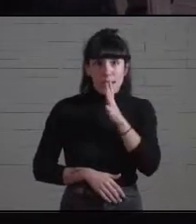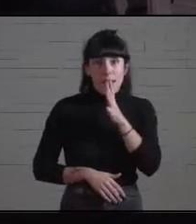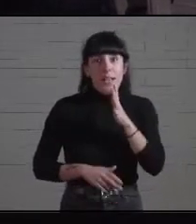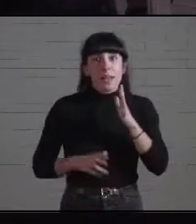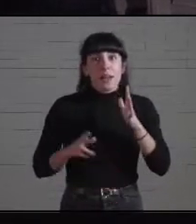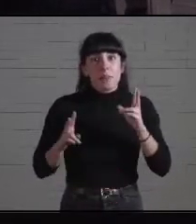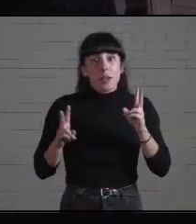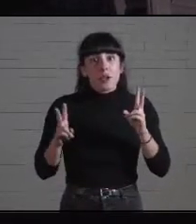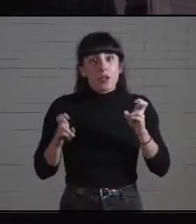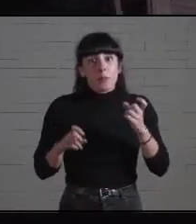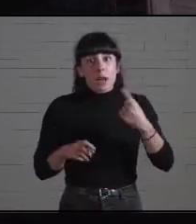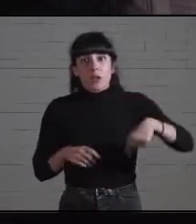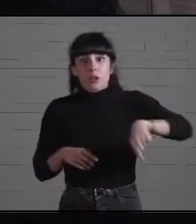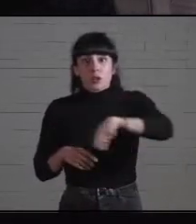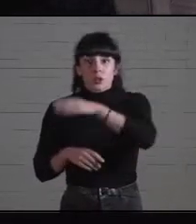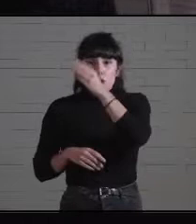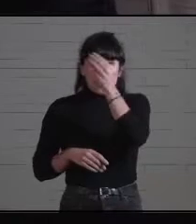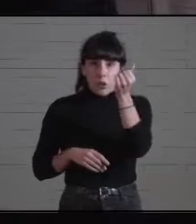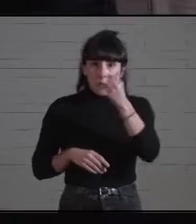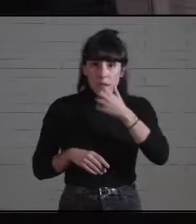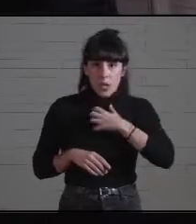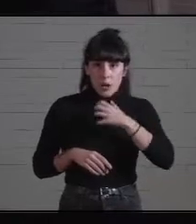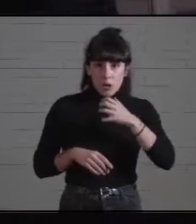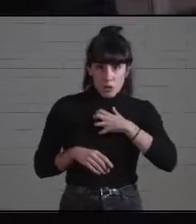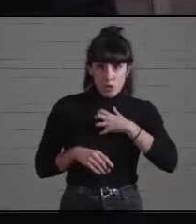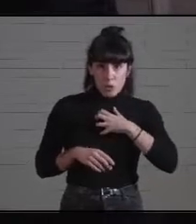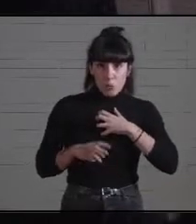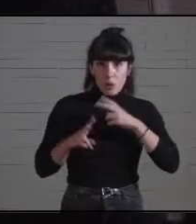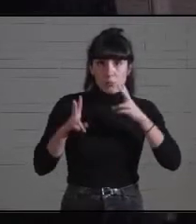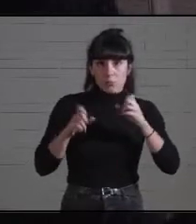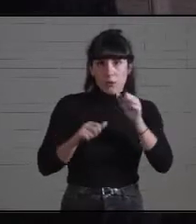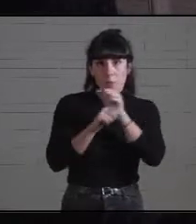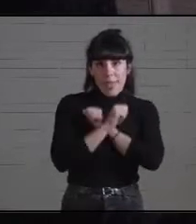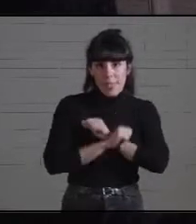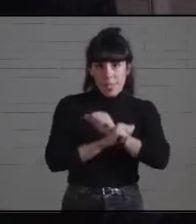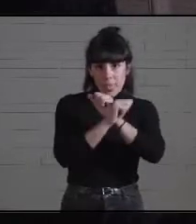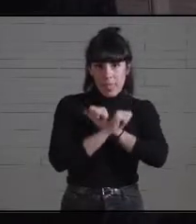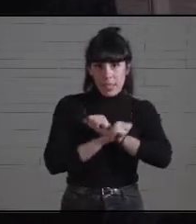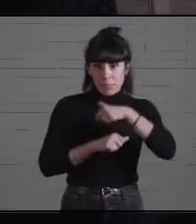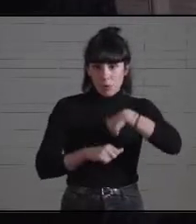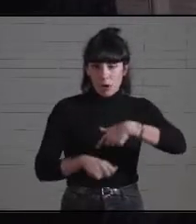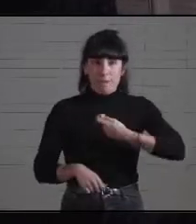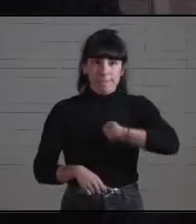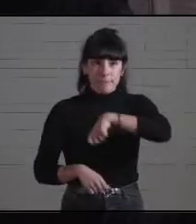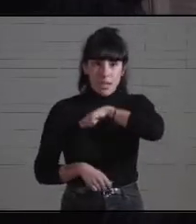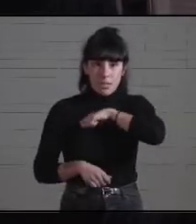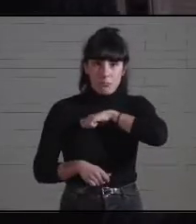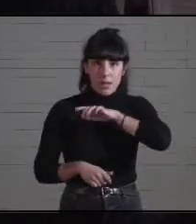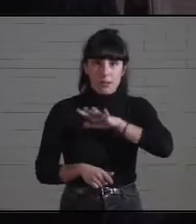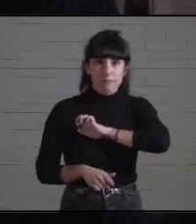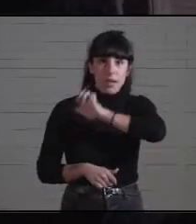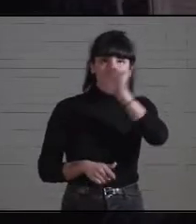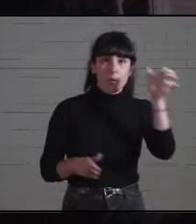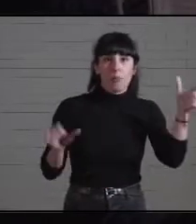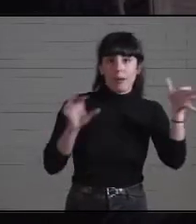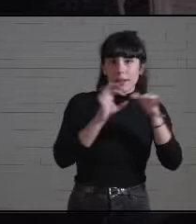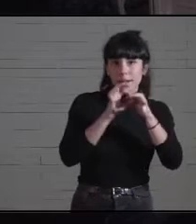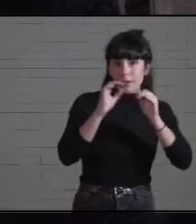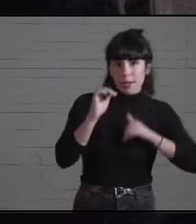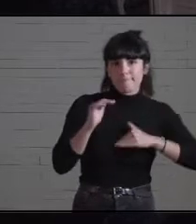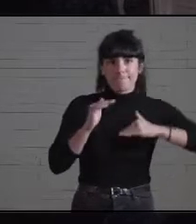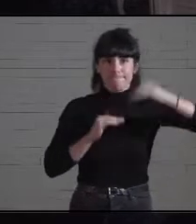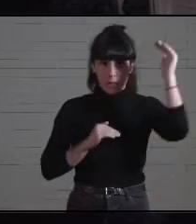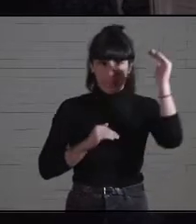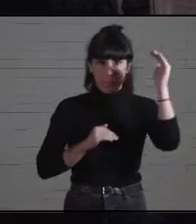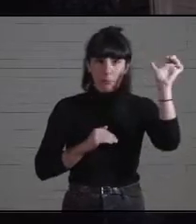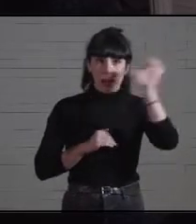Pero no hay que olvidar que la tasa de desempleo española es altísima dentro de Europa. Tenemos un problema estructural, que no se ha